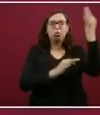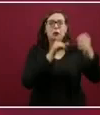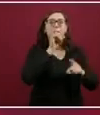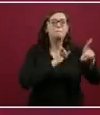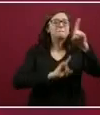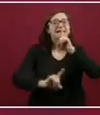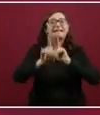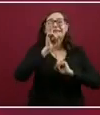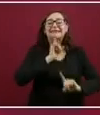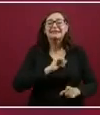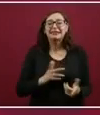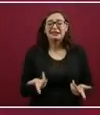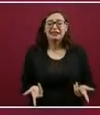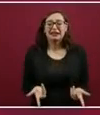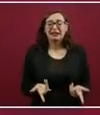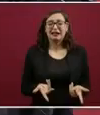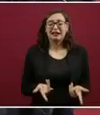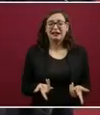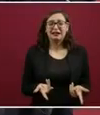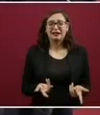Es para